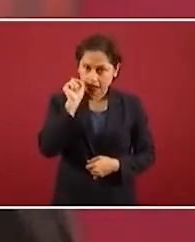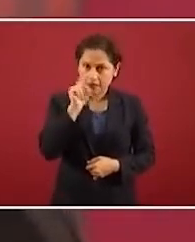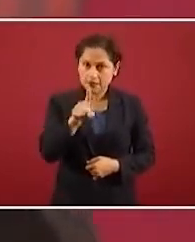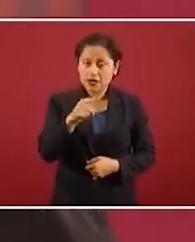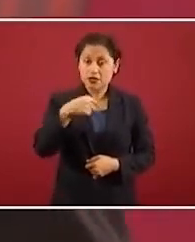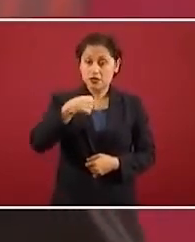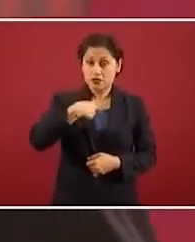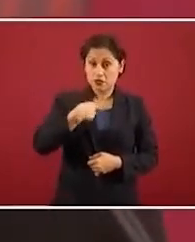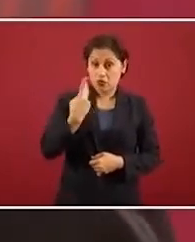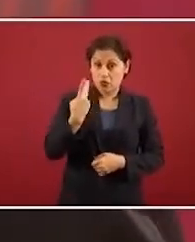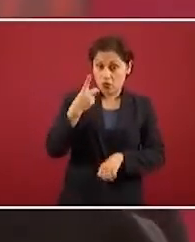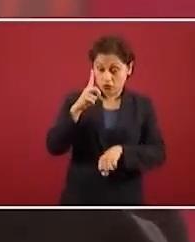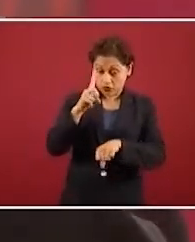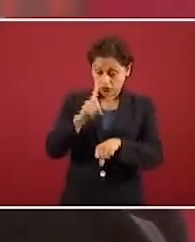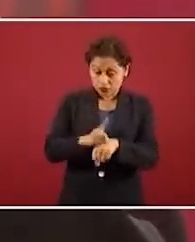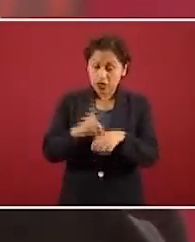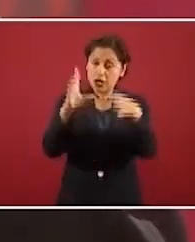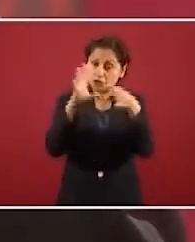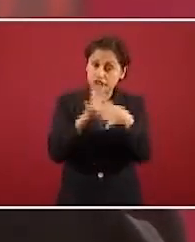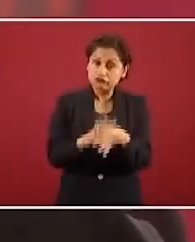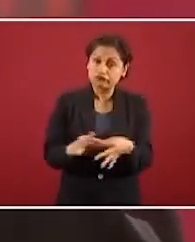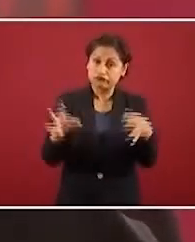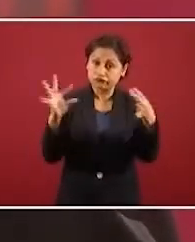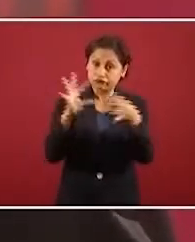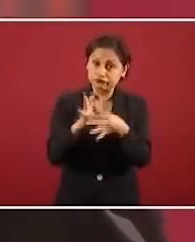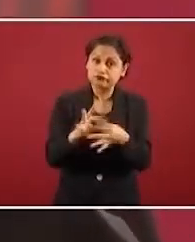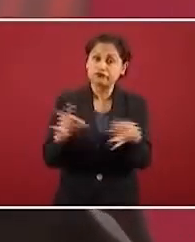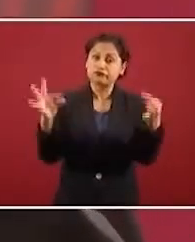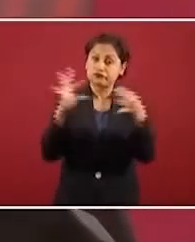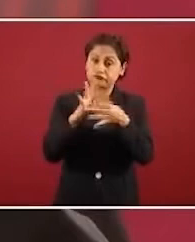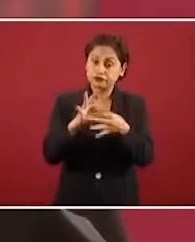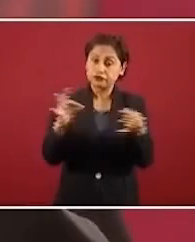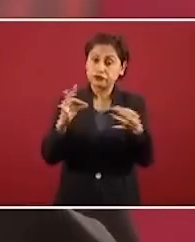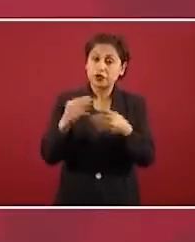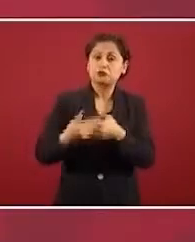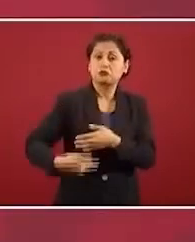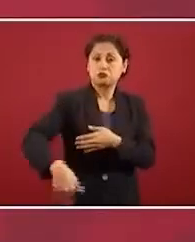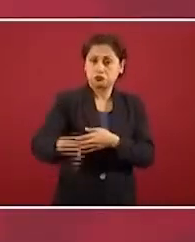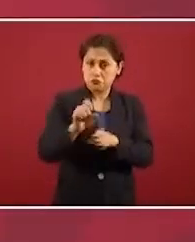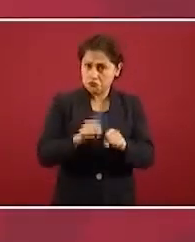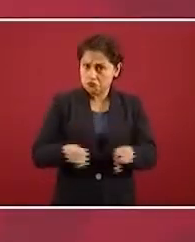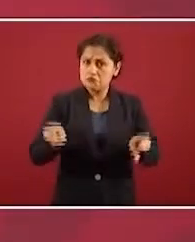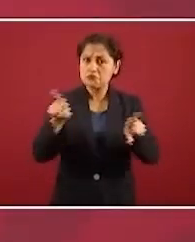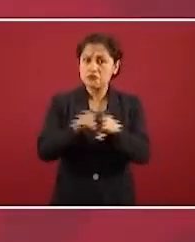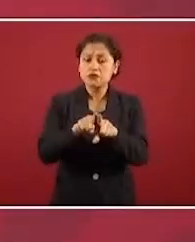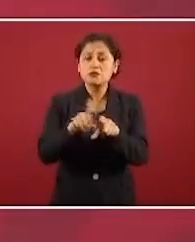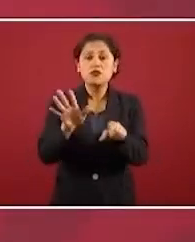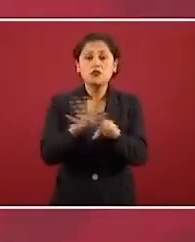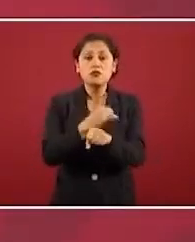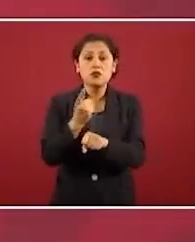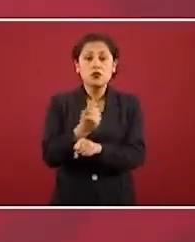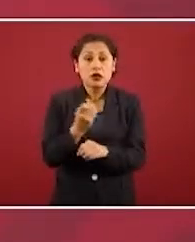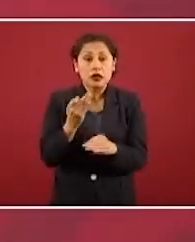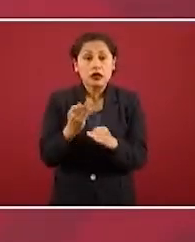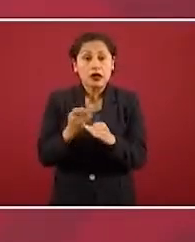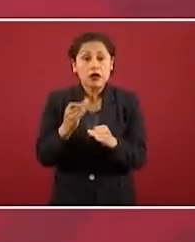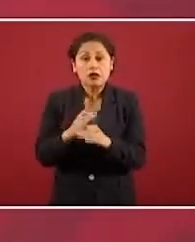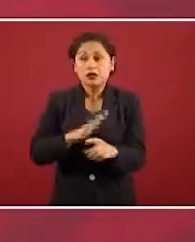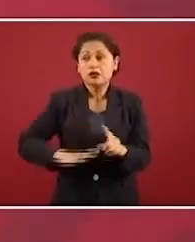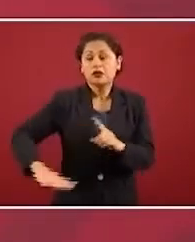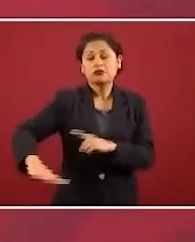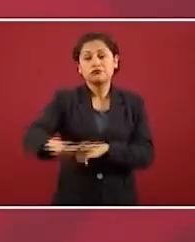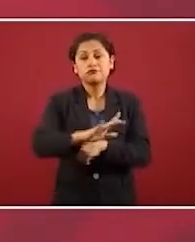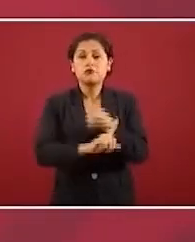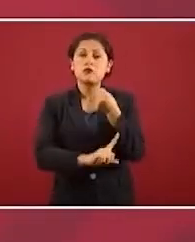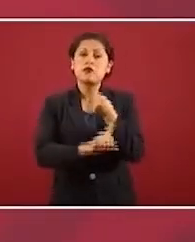de que se trata de una crisis transitoria que vamos a salir adelante